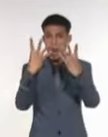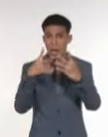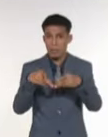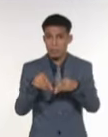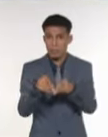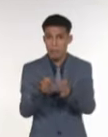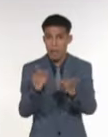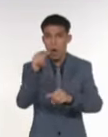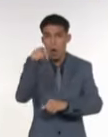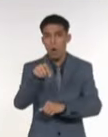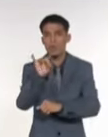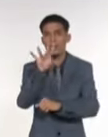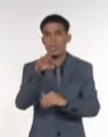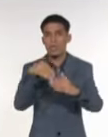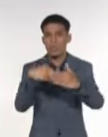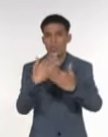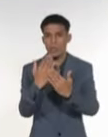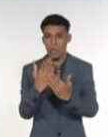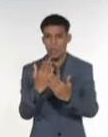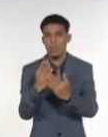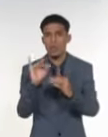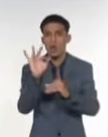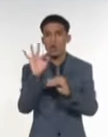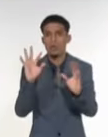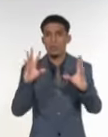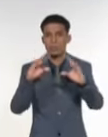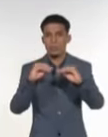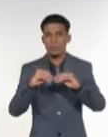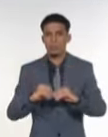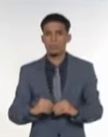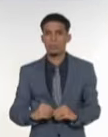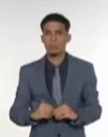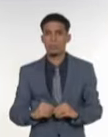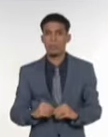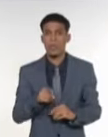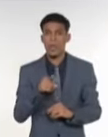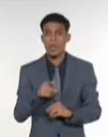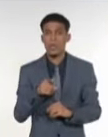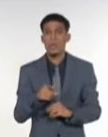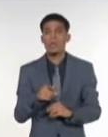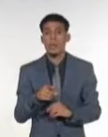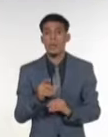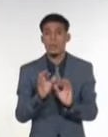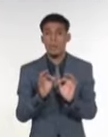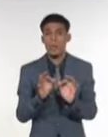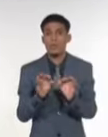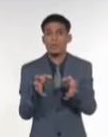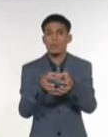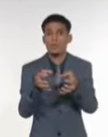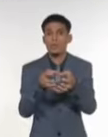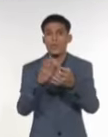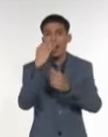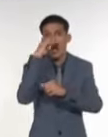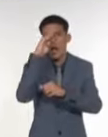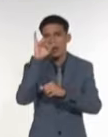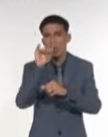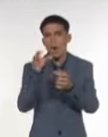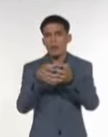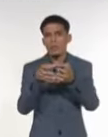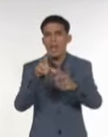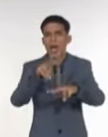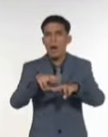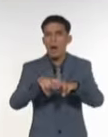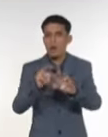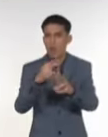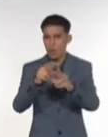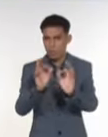será hoy 15 a las 8 de la noche y contará con una puesta en escena protagonizada por la compañía Habana Queen y Circavana, mientras